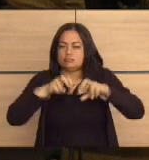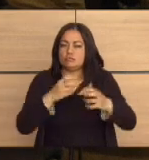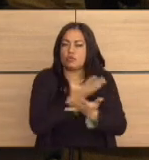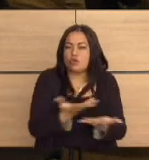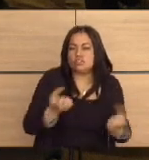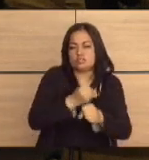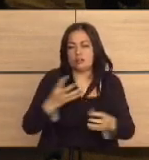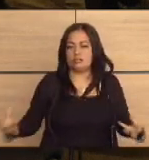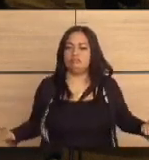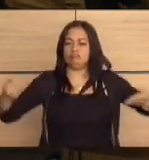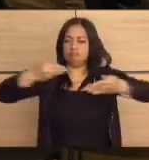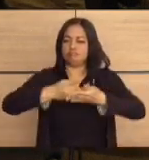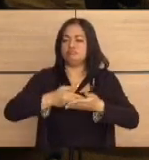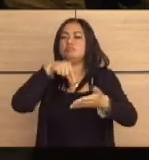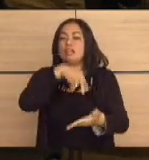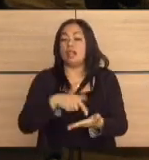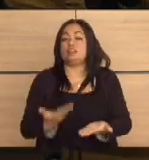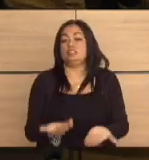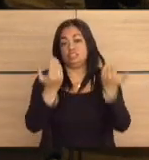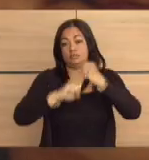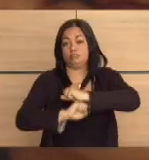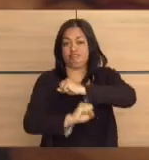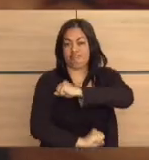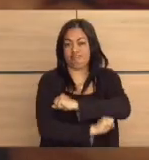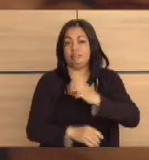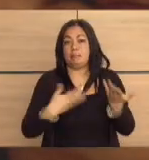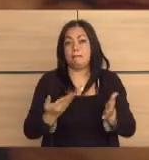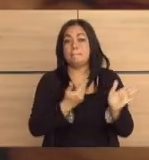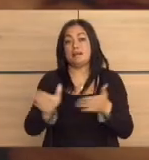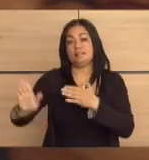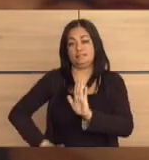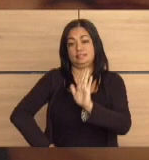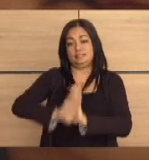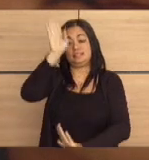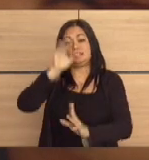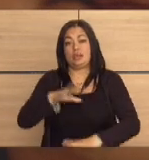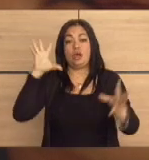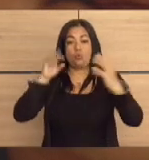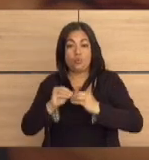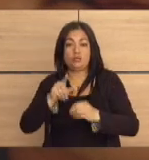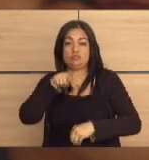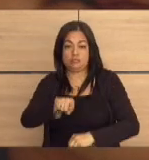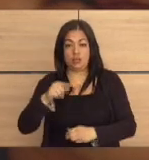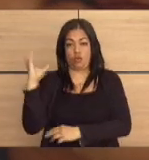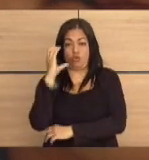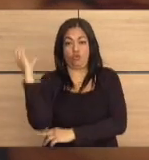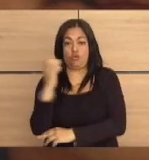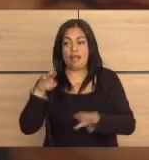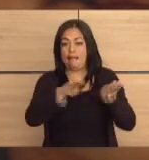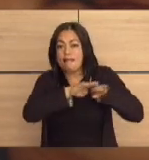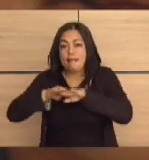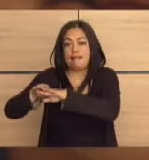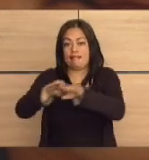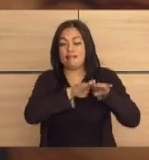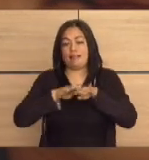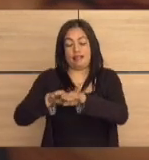nuestro empalme fueron la base para hoy tener en el plan de desarrollo Pacto por Colombia, Pacto por la Equidad, un proyecto